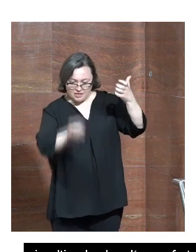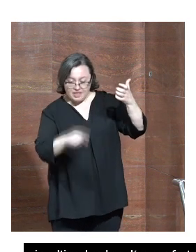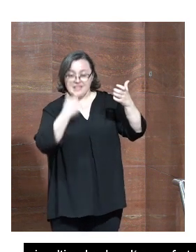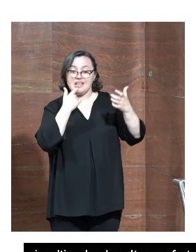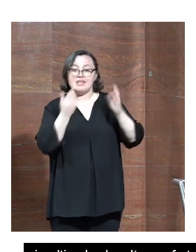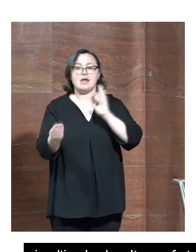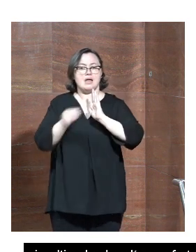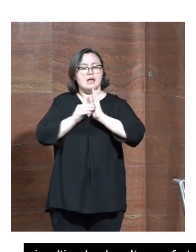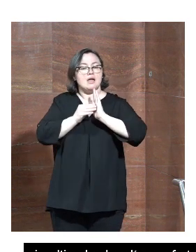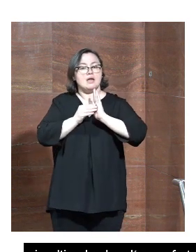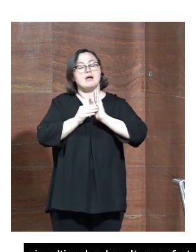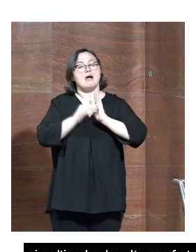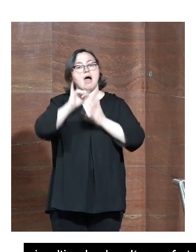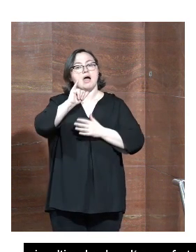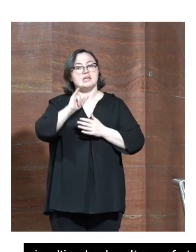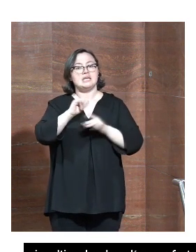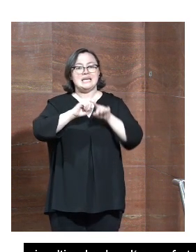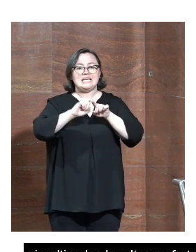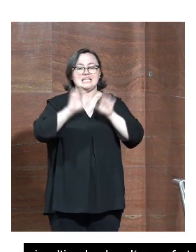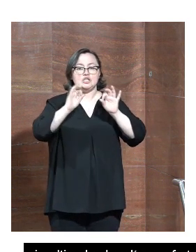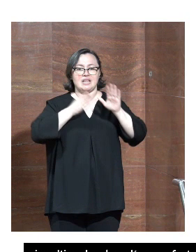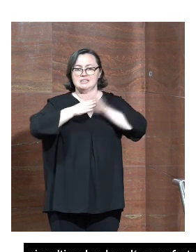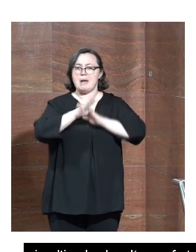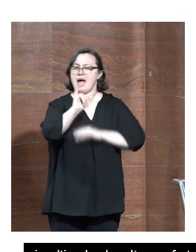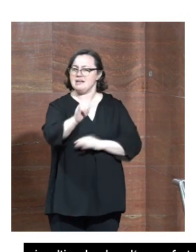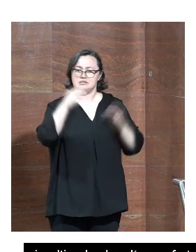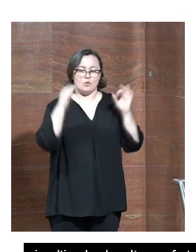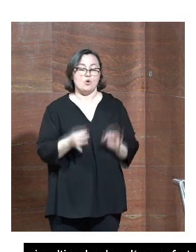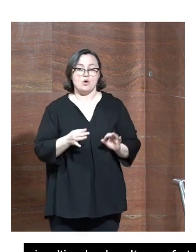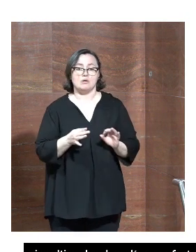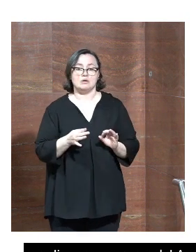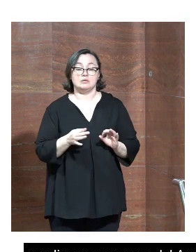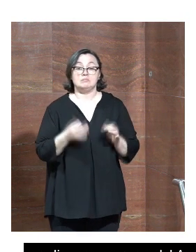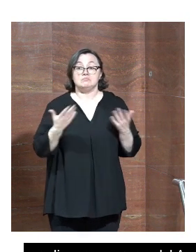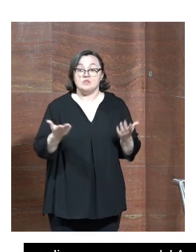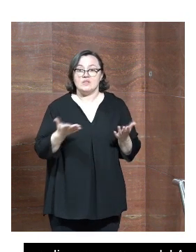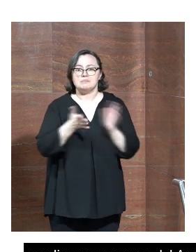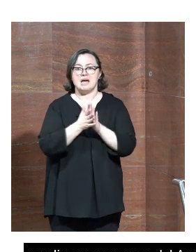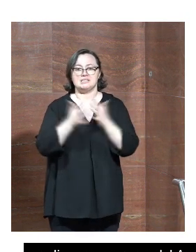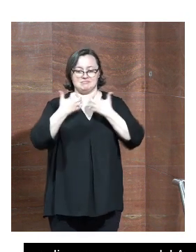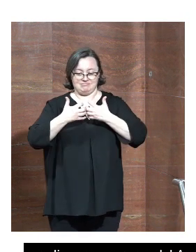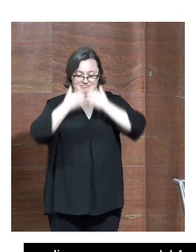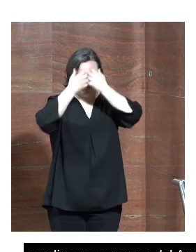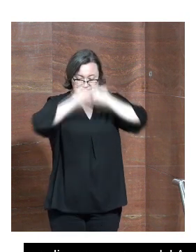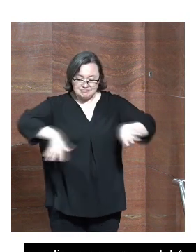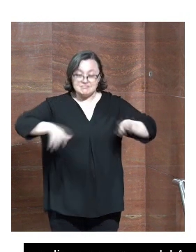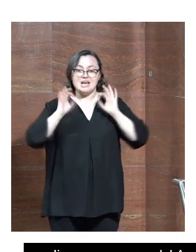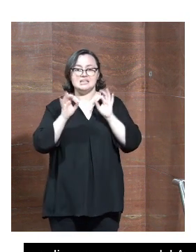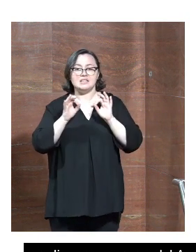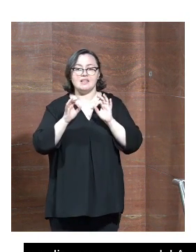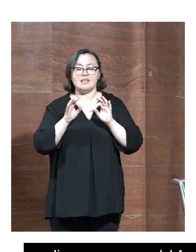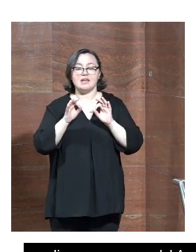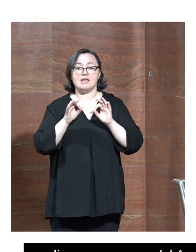que se van a incorporar criterios de accesibilidad, ¿no? Entonces, y mecanismos también